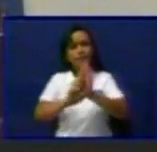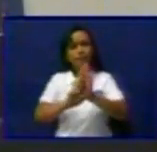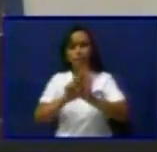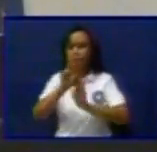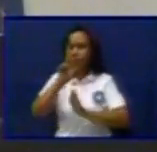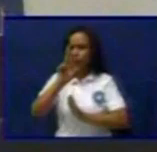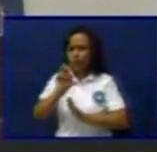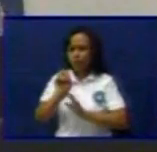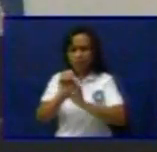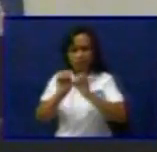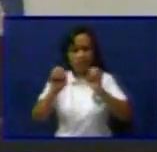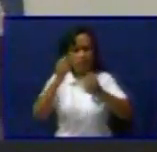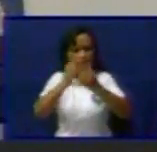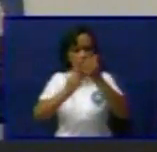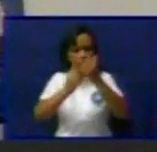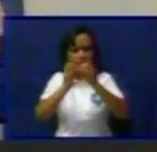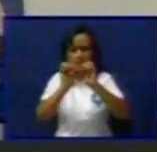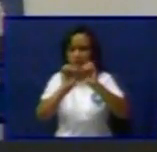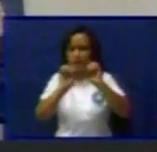respuesta es que no.